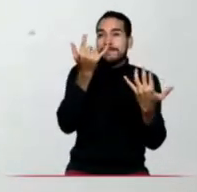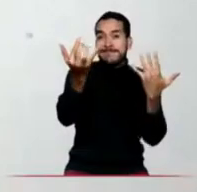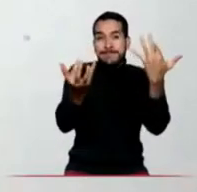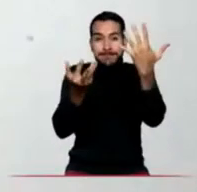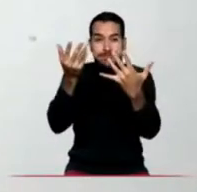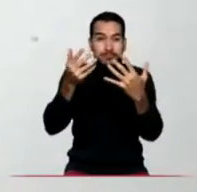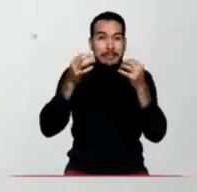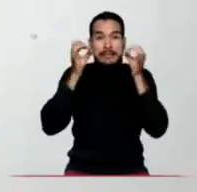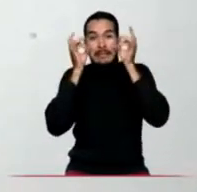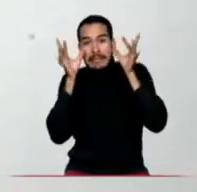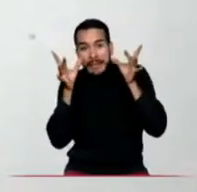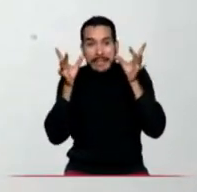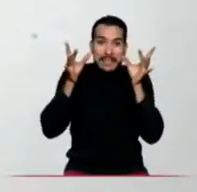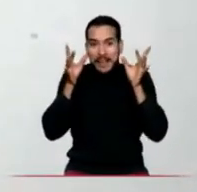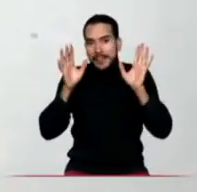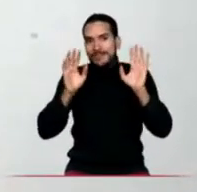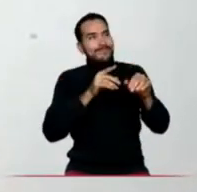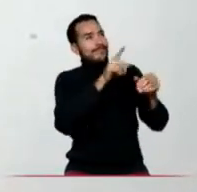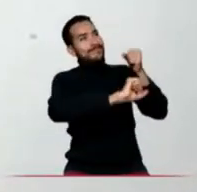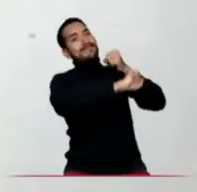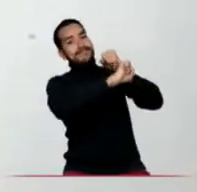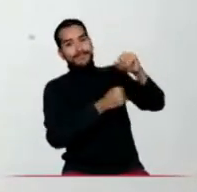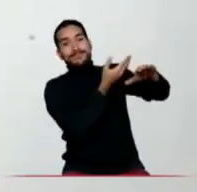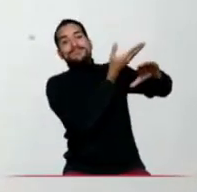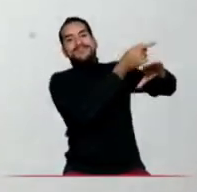apoyo a la Unidad Nacional de Gestión del Riesgo